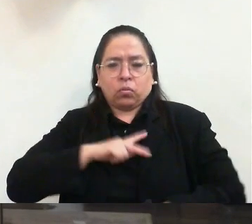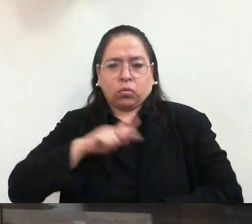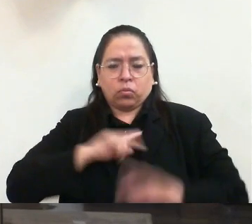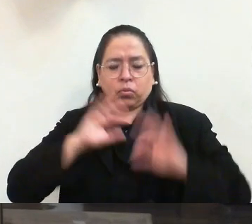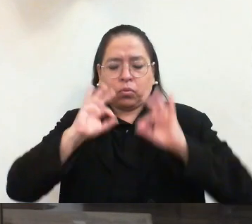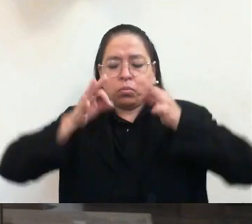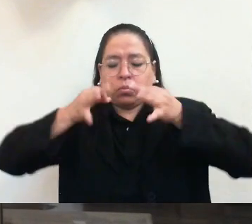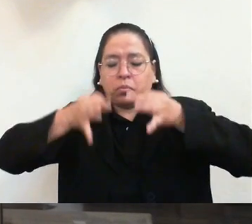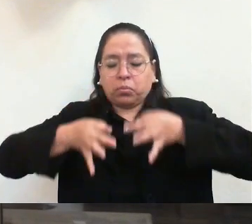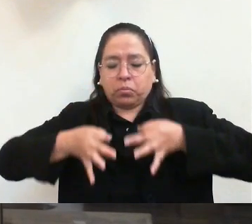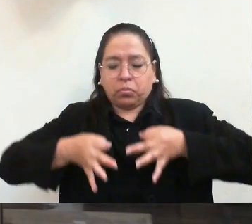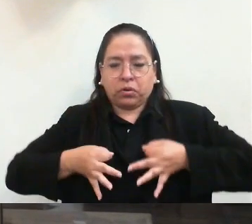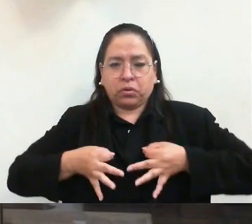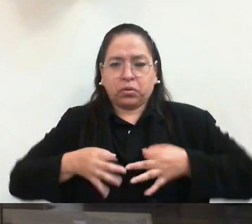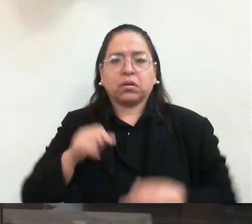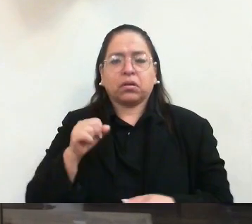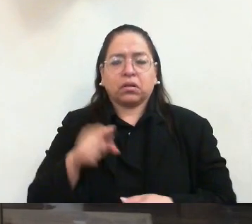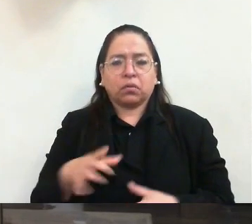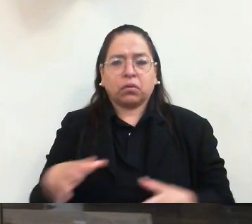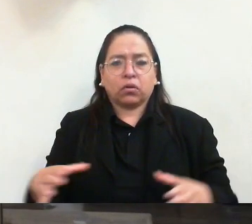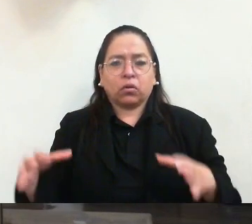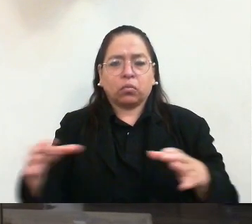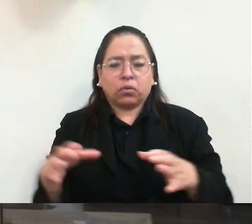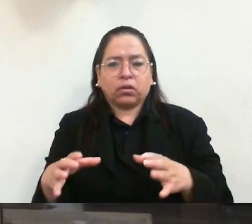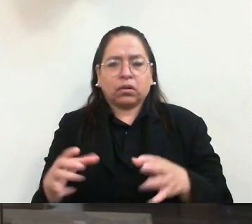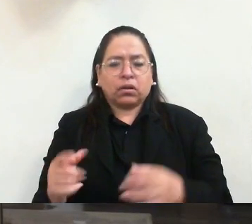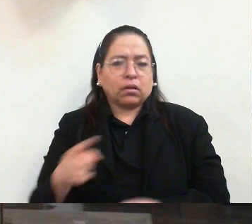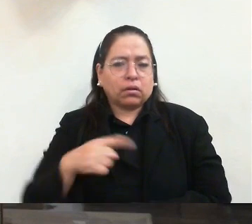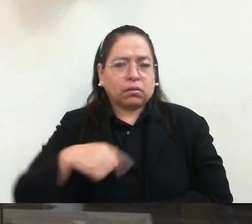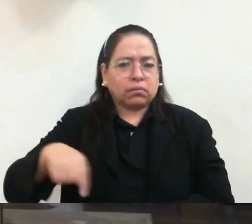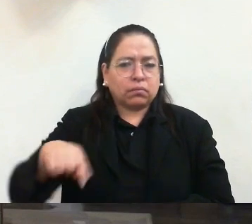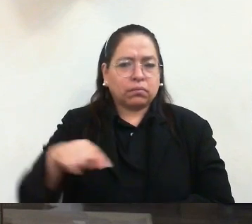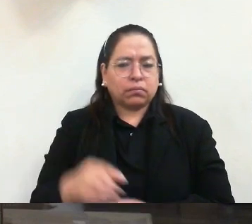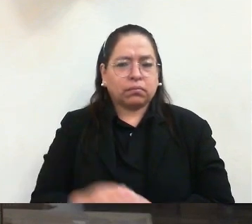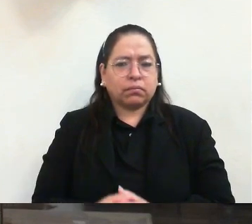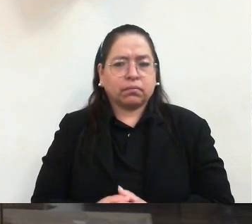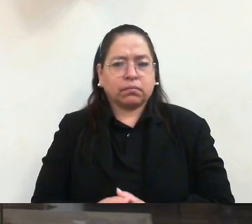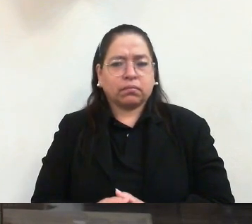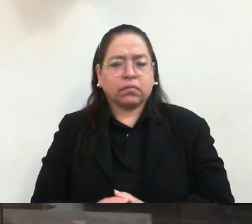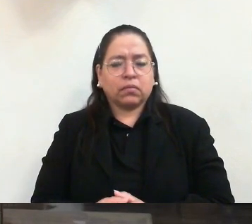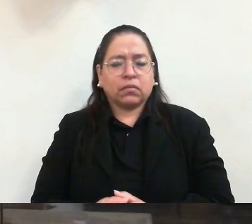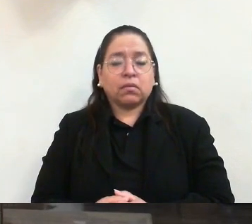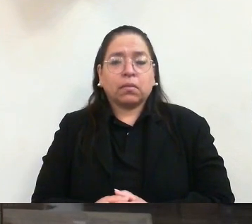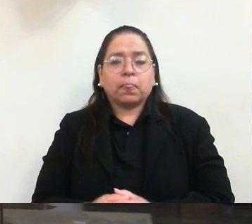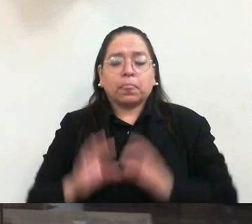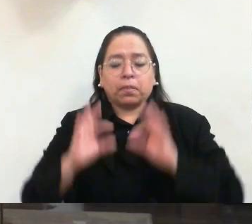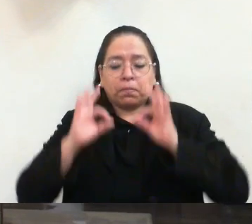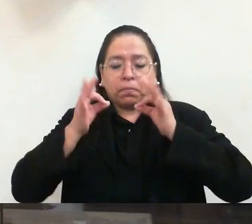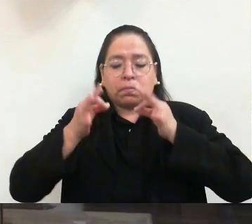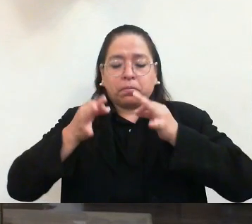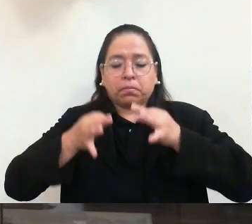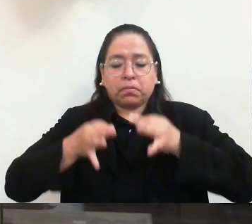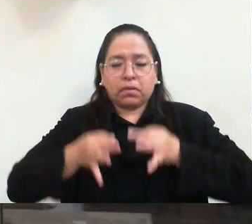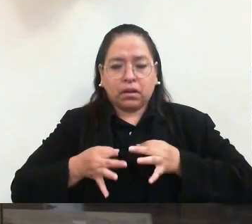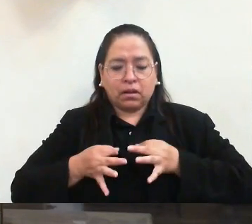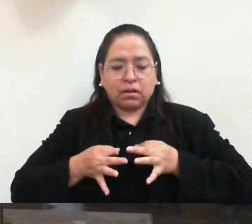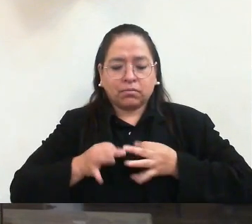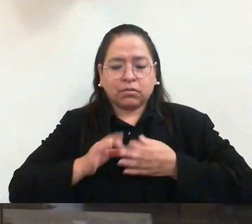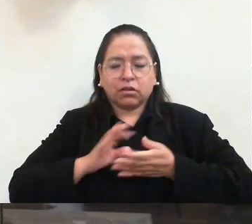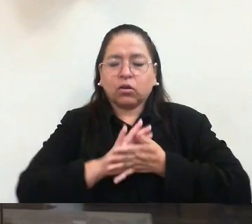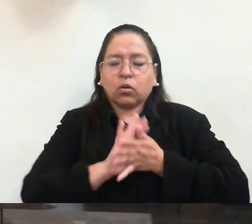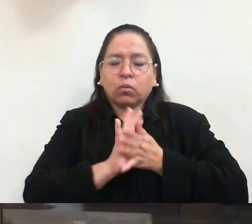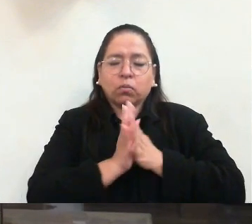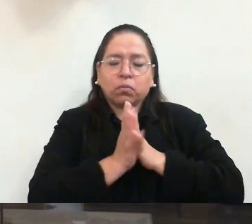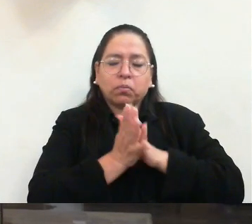comunitario convertirnos es mirar con honestidad